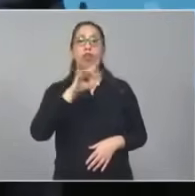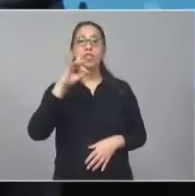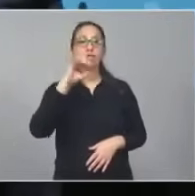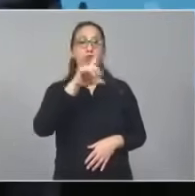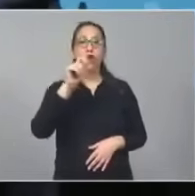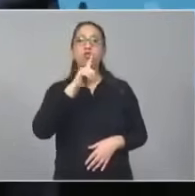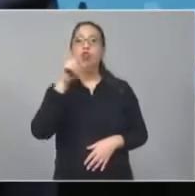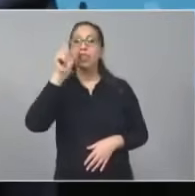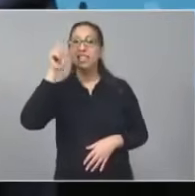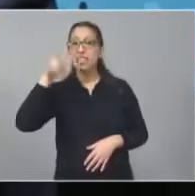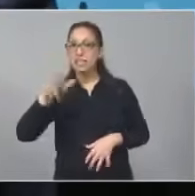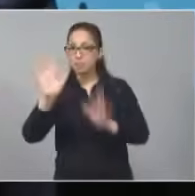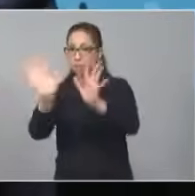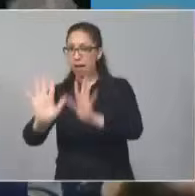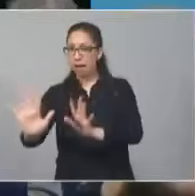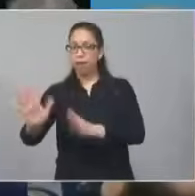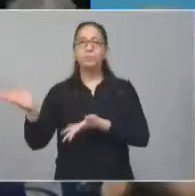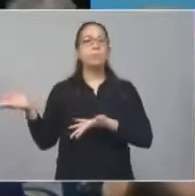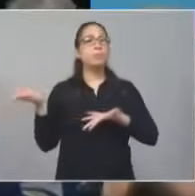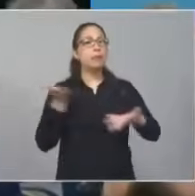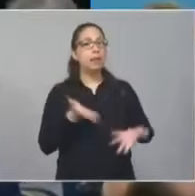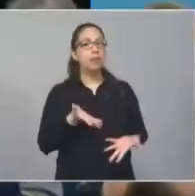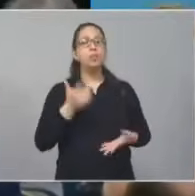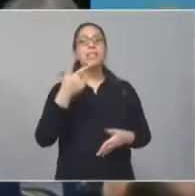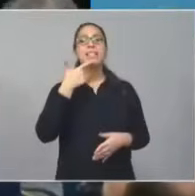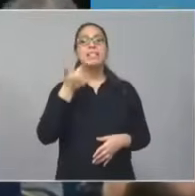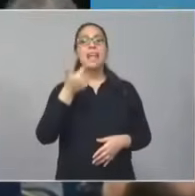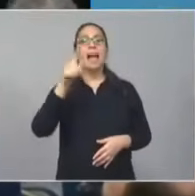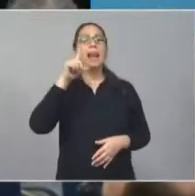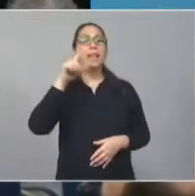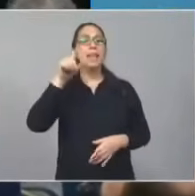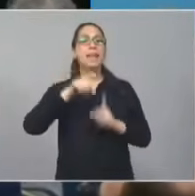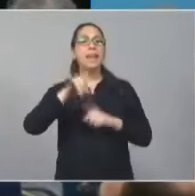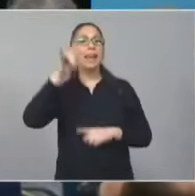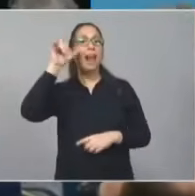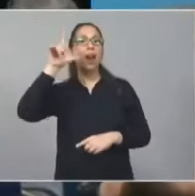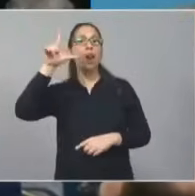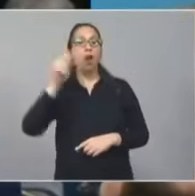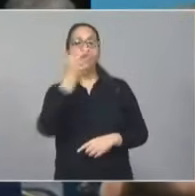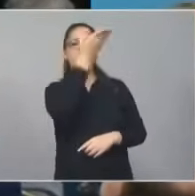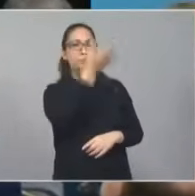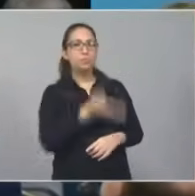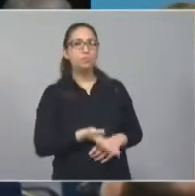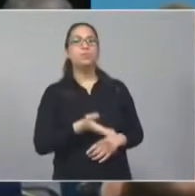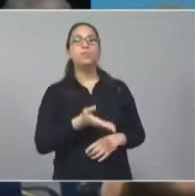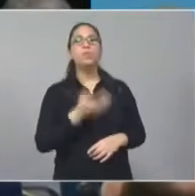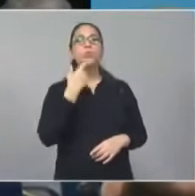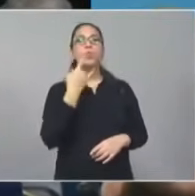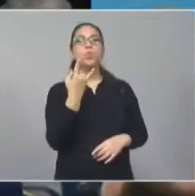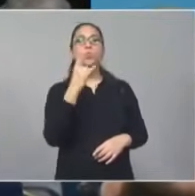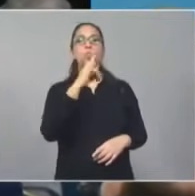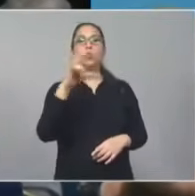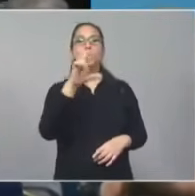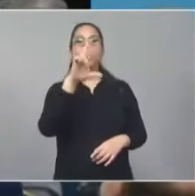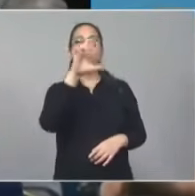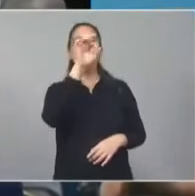Torkins. Invitamos al municipio de Saliqueló, Ariel Horacio Sucurro.